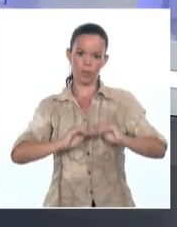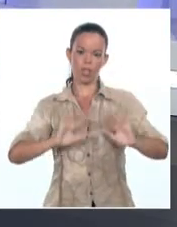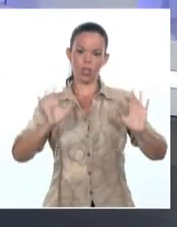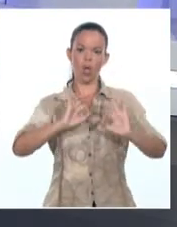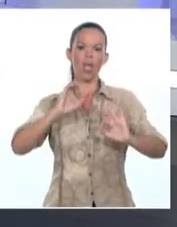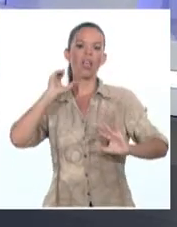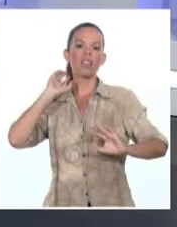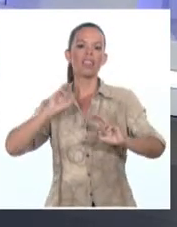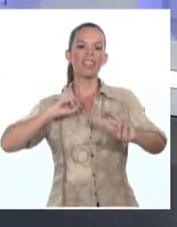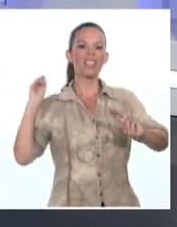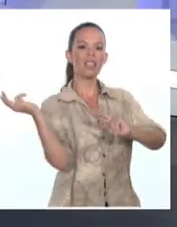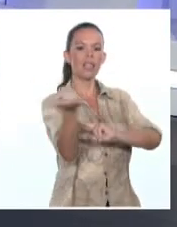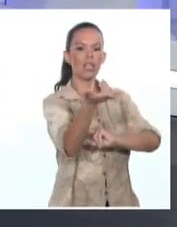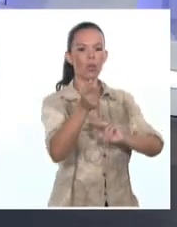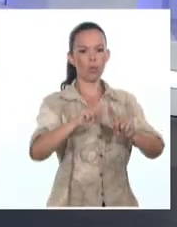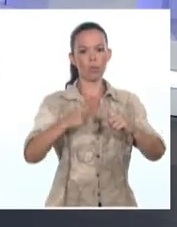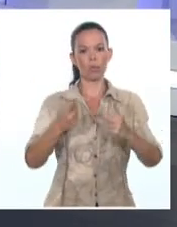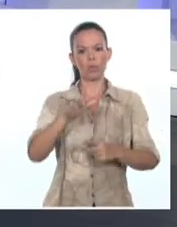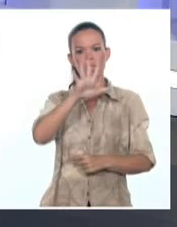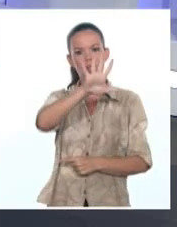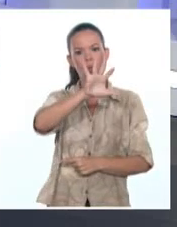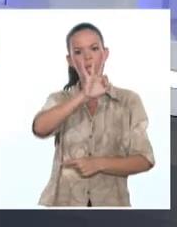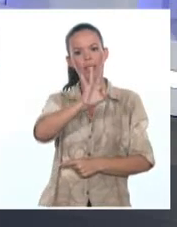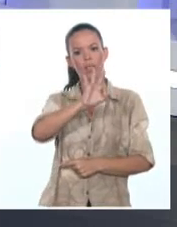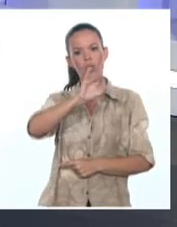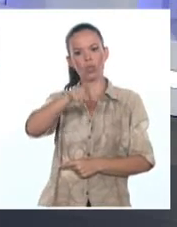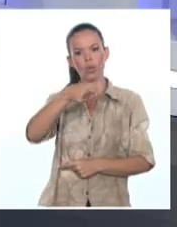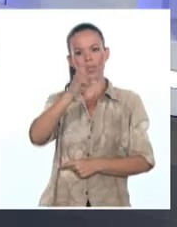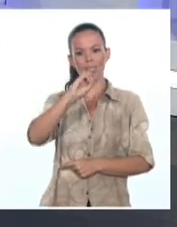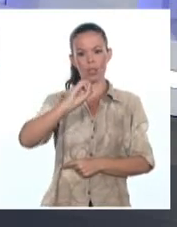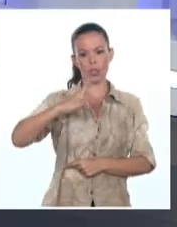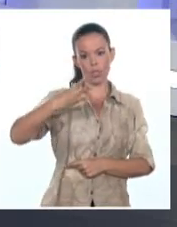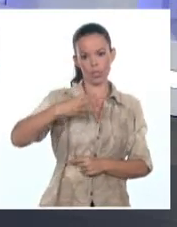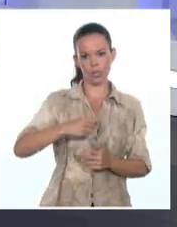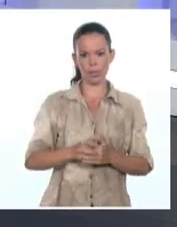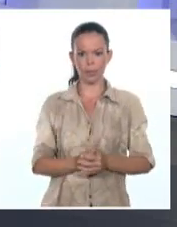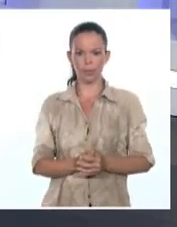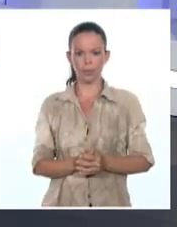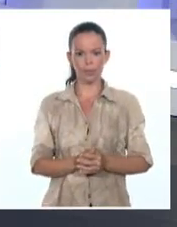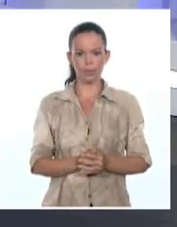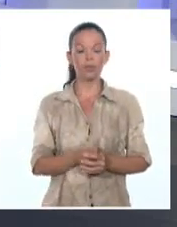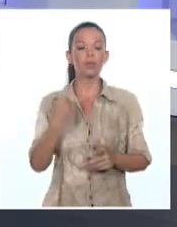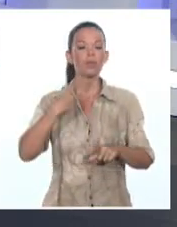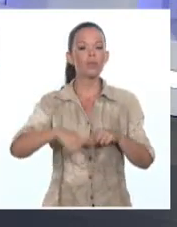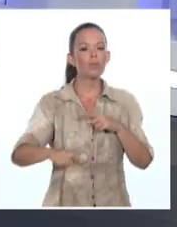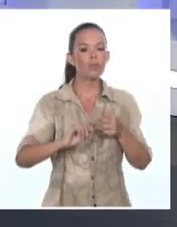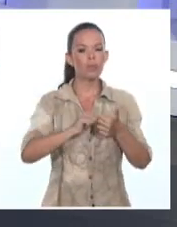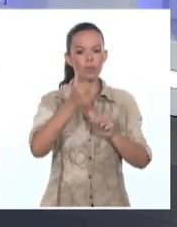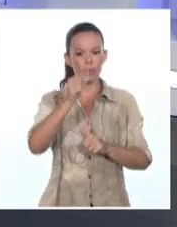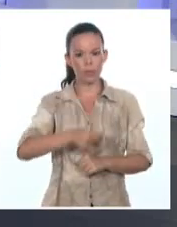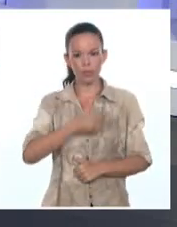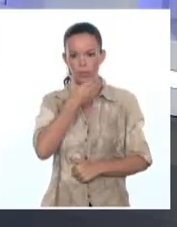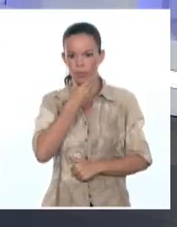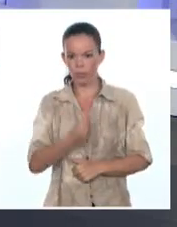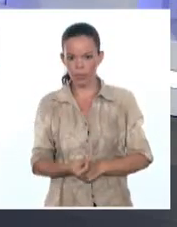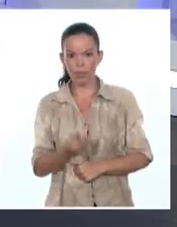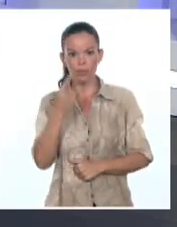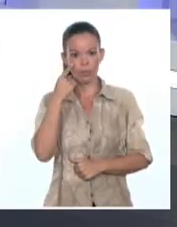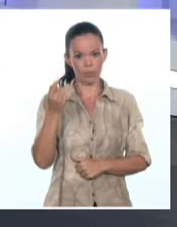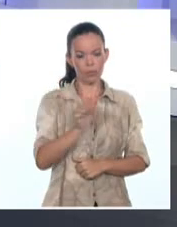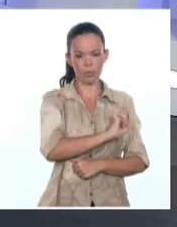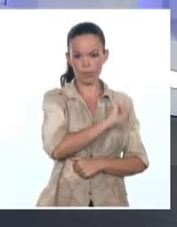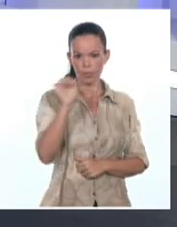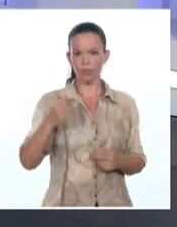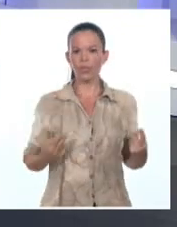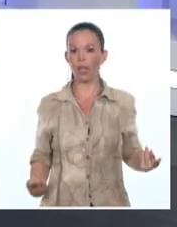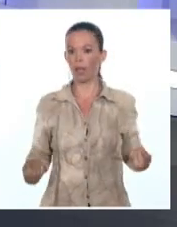un pálido envío de 5803 y un poco más temprano el jovencito de nuestro país Ronald mencía debutante en campeonatos del